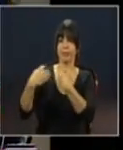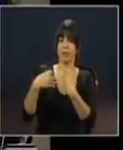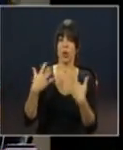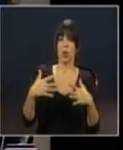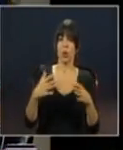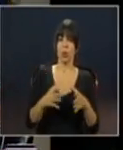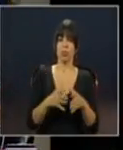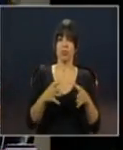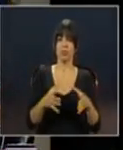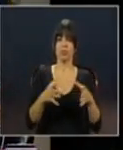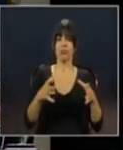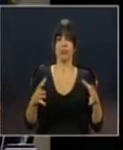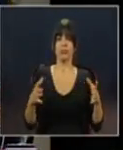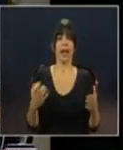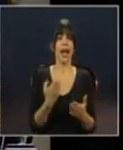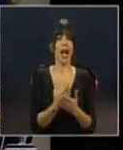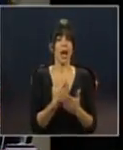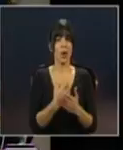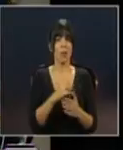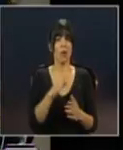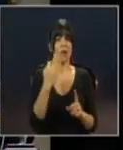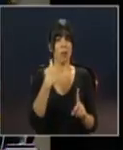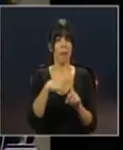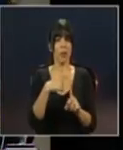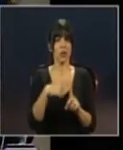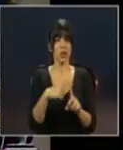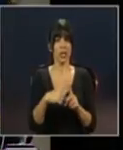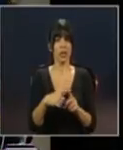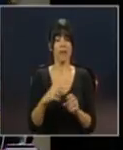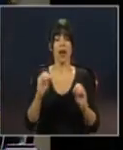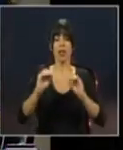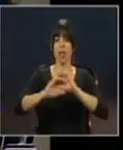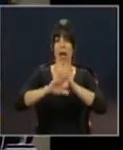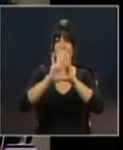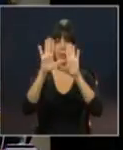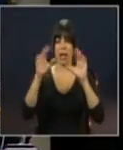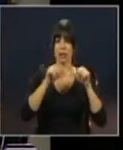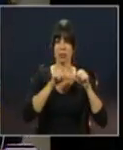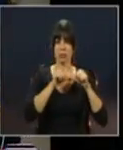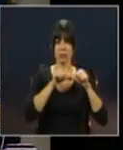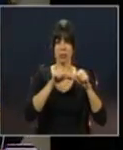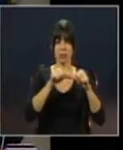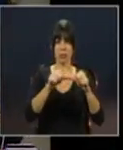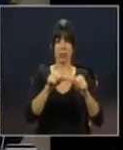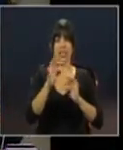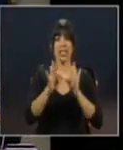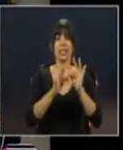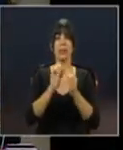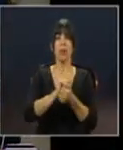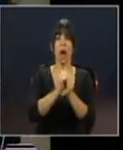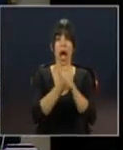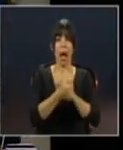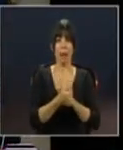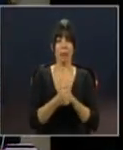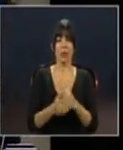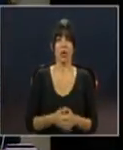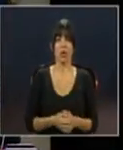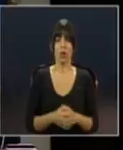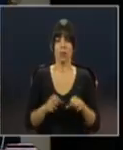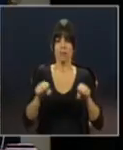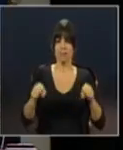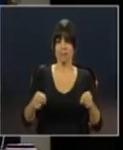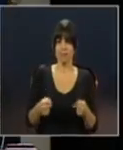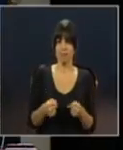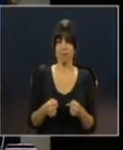niveles de crecimiento de nuestra economía, la transparencia, la estabilidad del tipo de cambio, la contención del